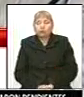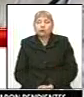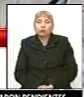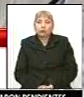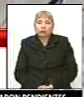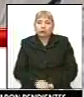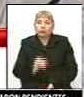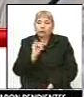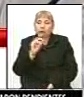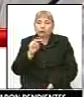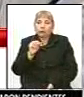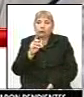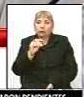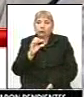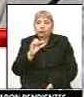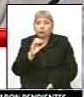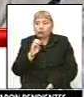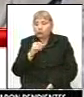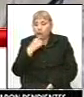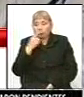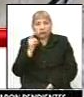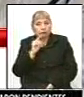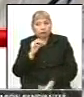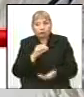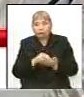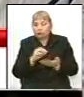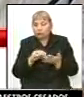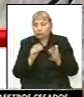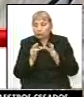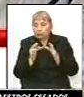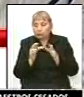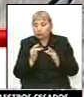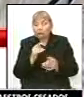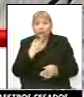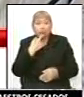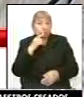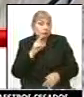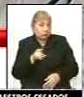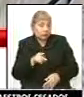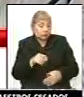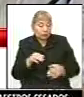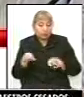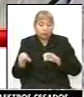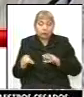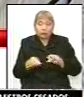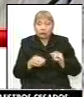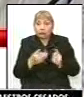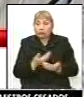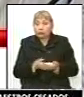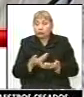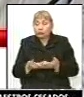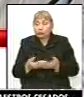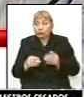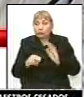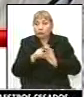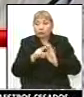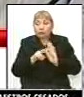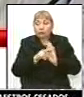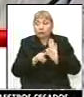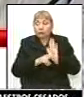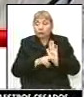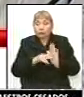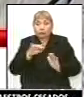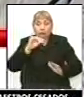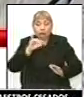los pueblos indígenas no contactados. Para eso estamos actuando dentro del marco de lo que dice la norma